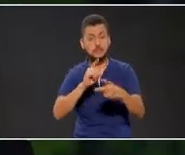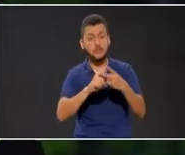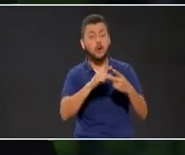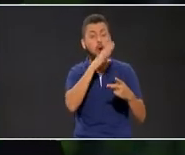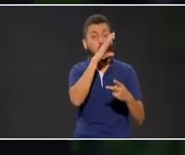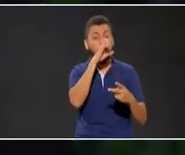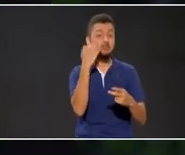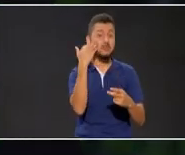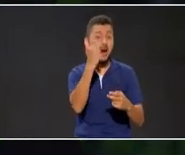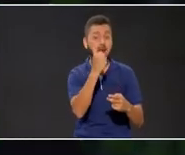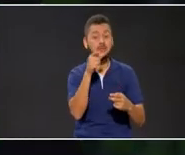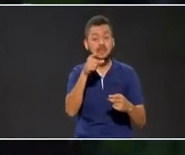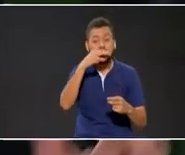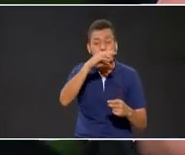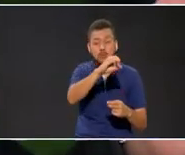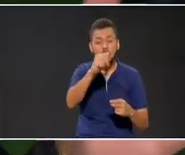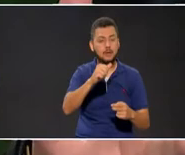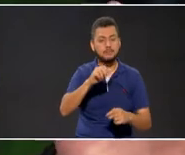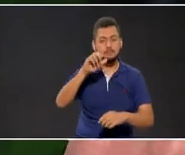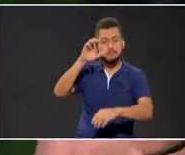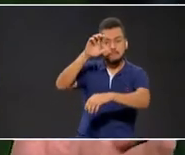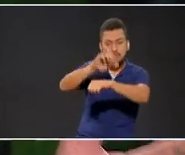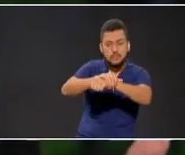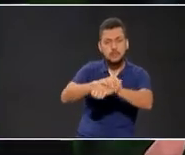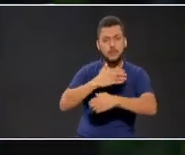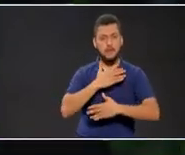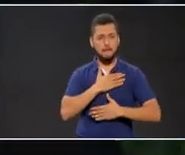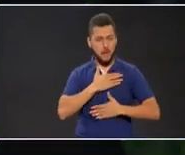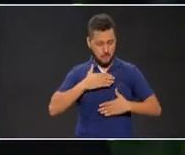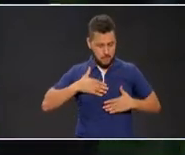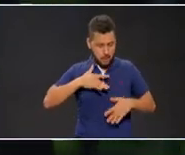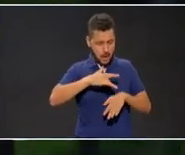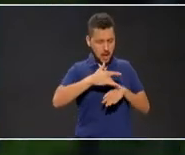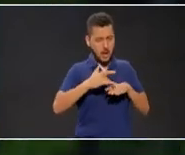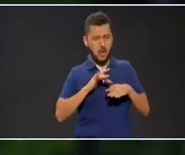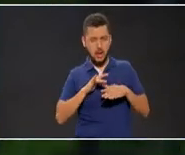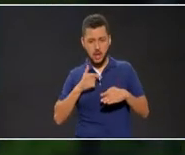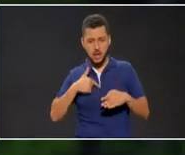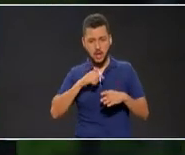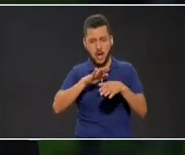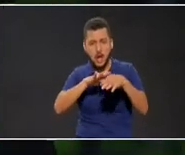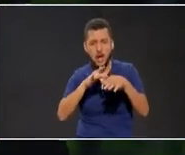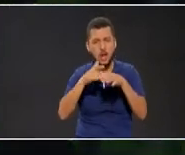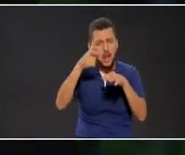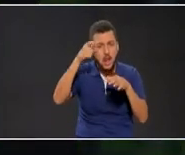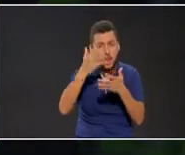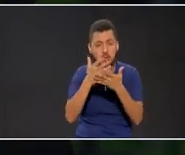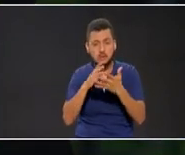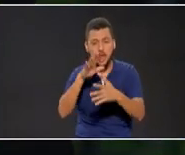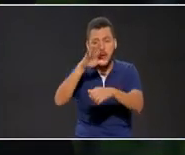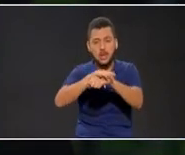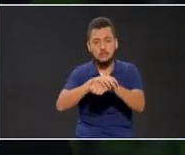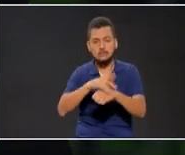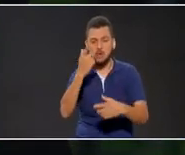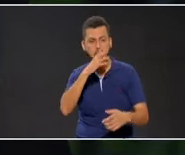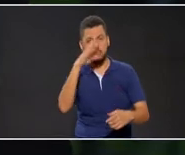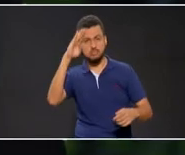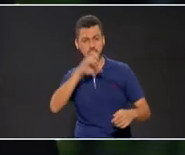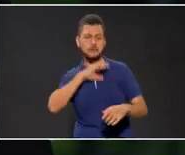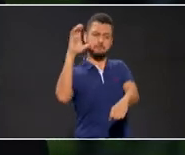un solo niño nació en medellín no es que es algo por ahí a llorar como base federico yo no yo si lo persigo al que me ataque un niño o una